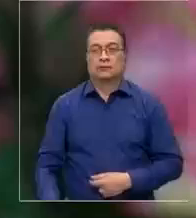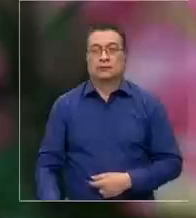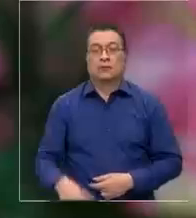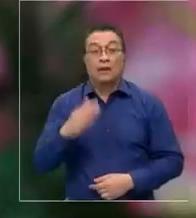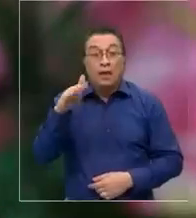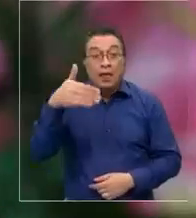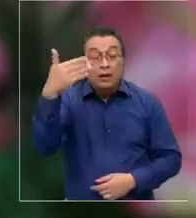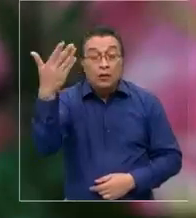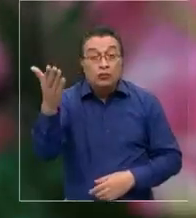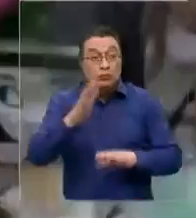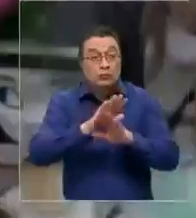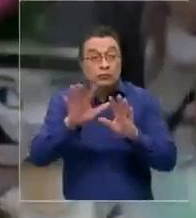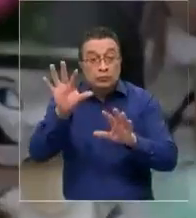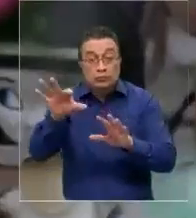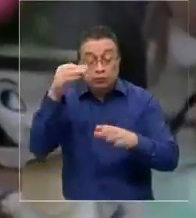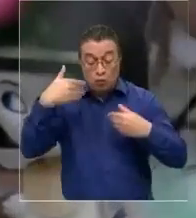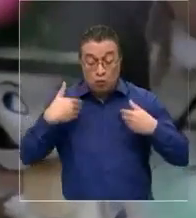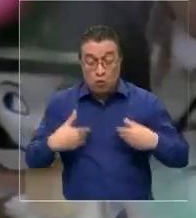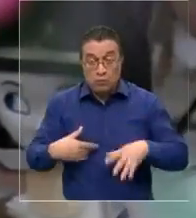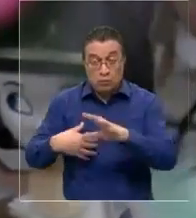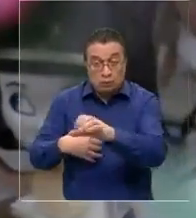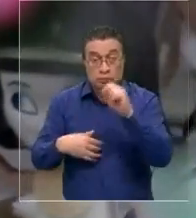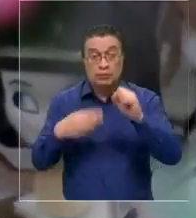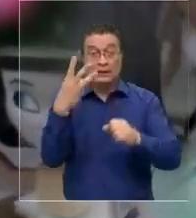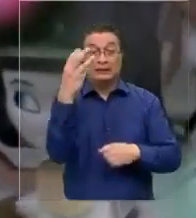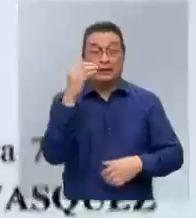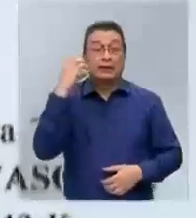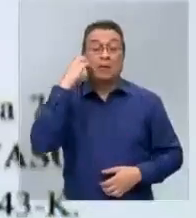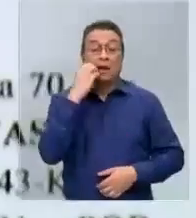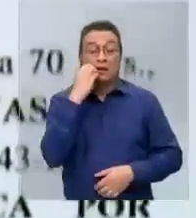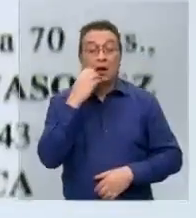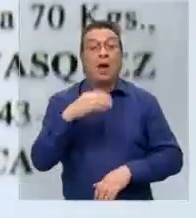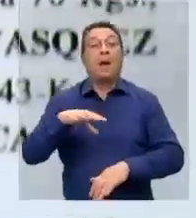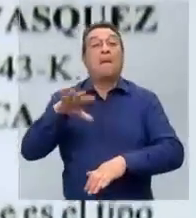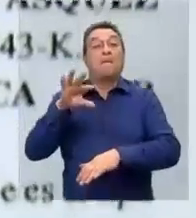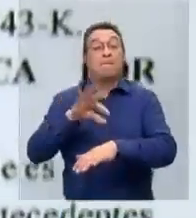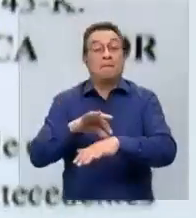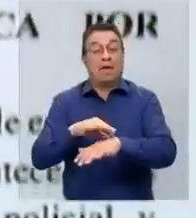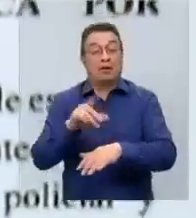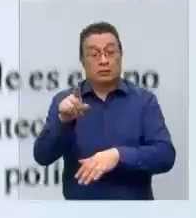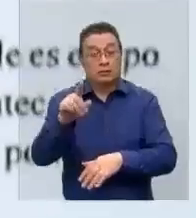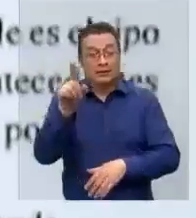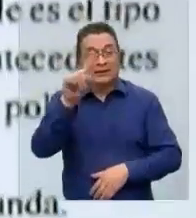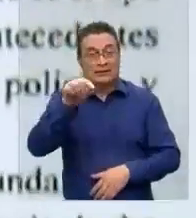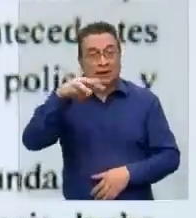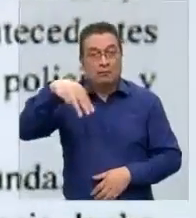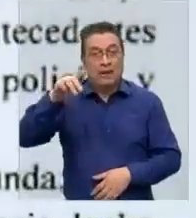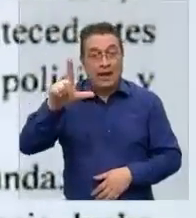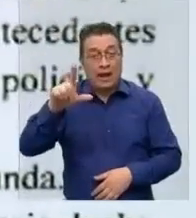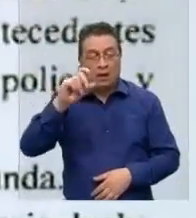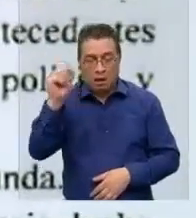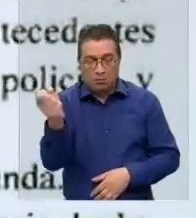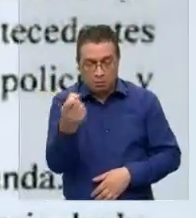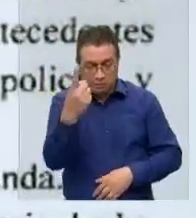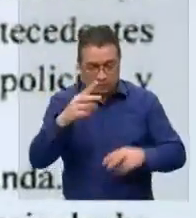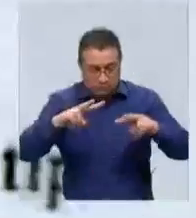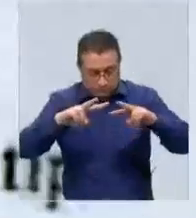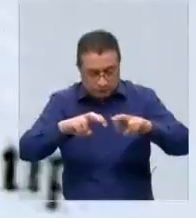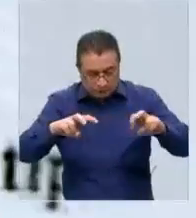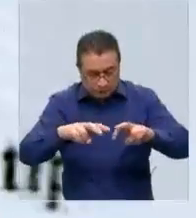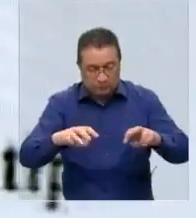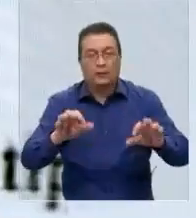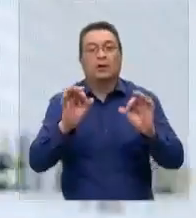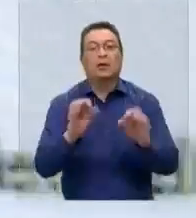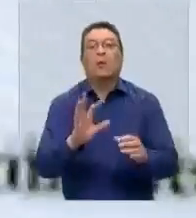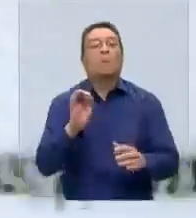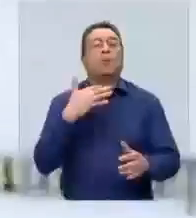Al otro día del levantamiento del cuerpo, el 30 de mayo, el médico legista Diego Araneda Calisto realiza la primera autopsia y concluye